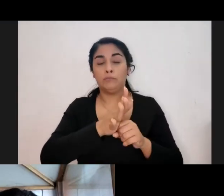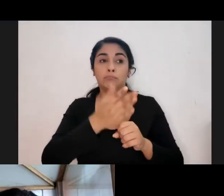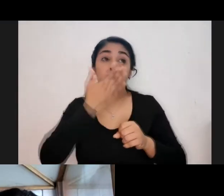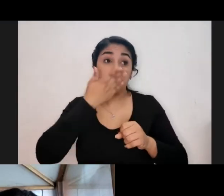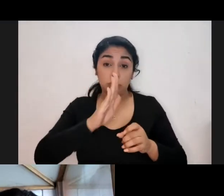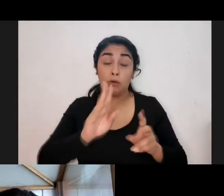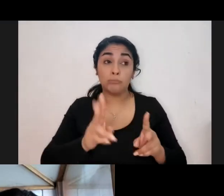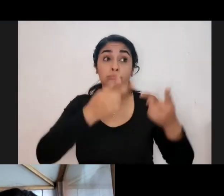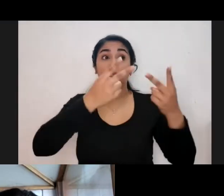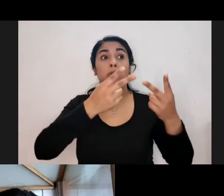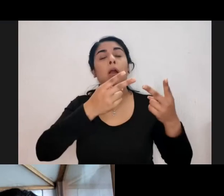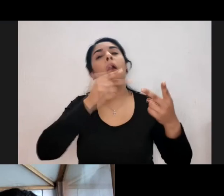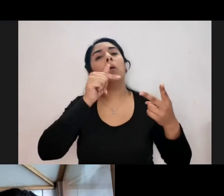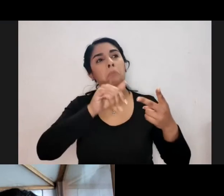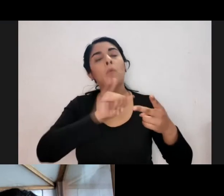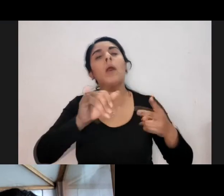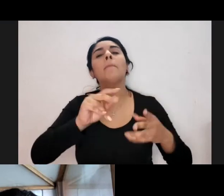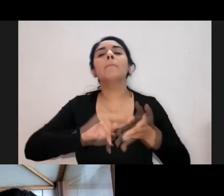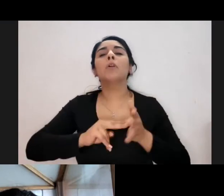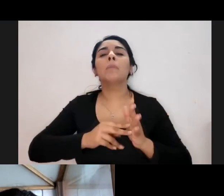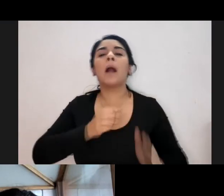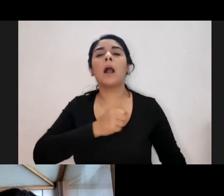tener algún problema cardíaco.